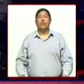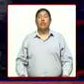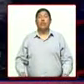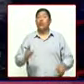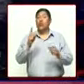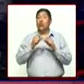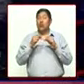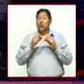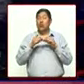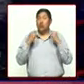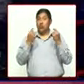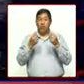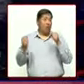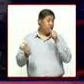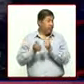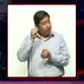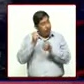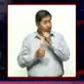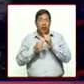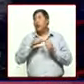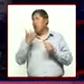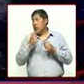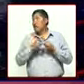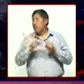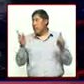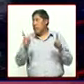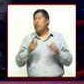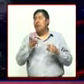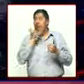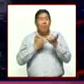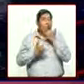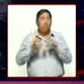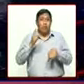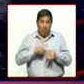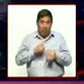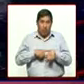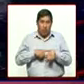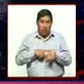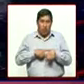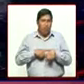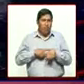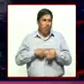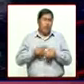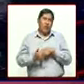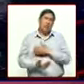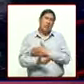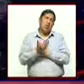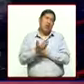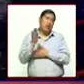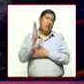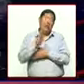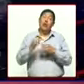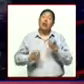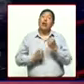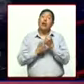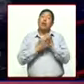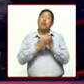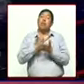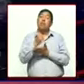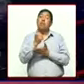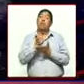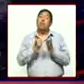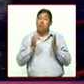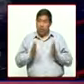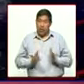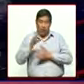Una banda en vivo es una banda en vivo, es diferente al momento, al sentirte, cosas por las venas. Esa es la banda, y hay que apoyar a nuestros artistas